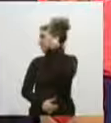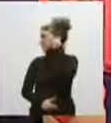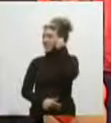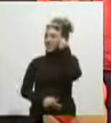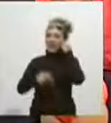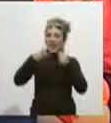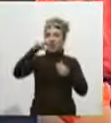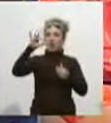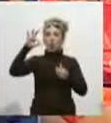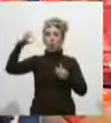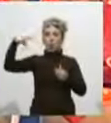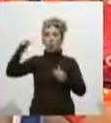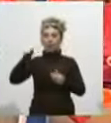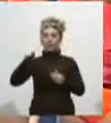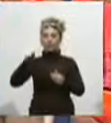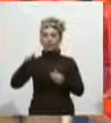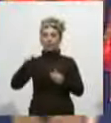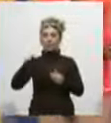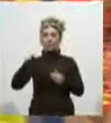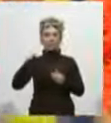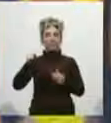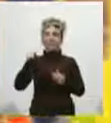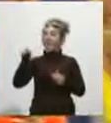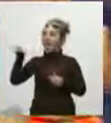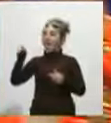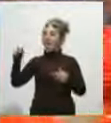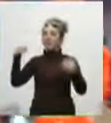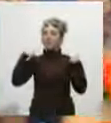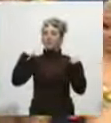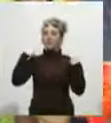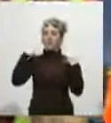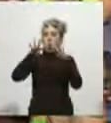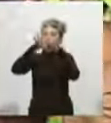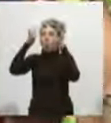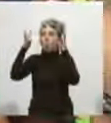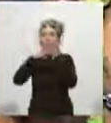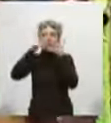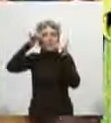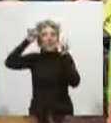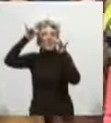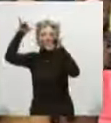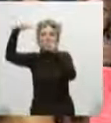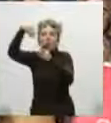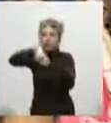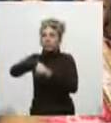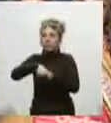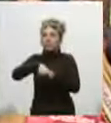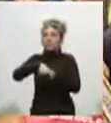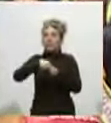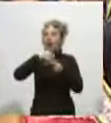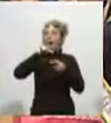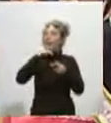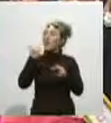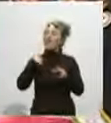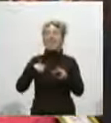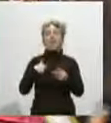Kiova nos llevó a ese mundo de Osiris con su fantasía y aquí recibe el